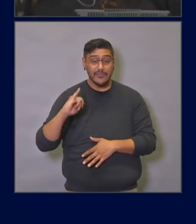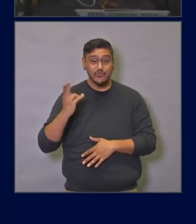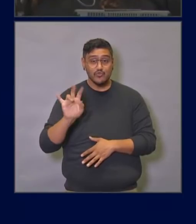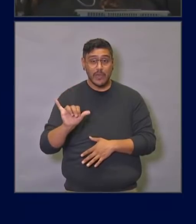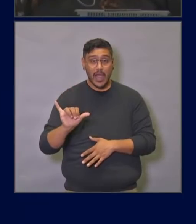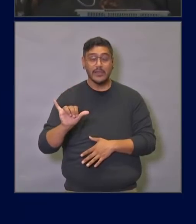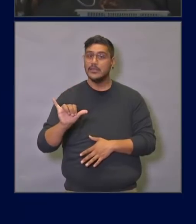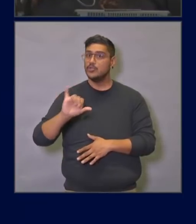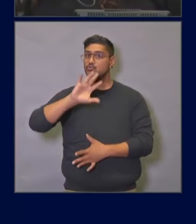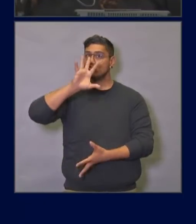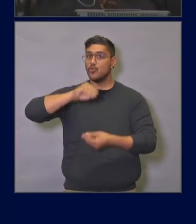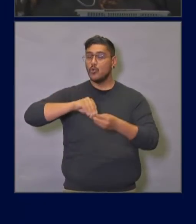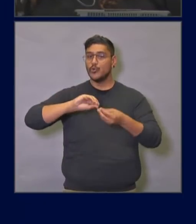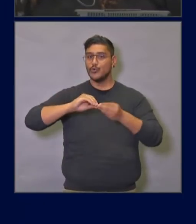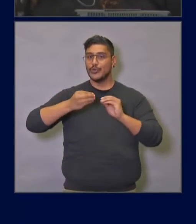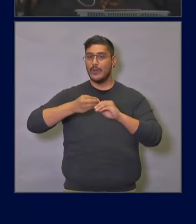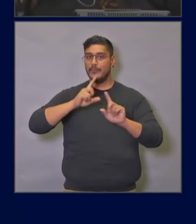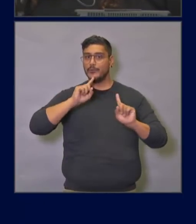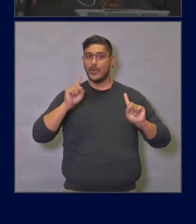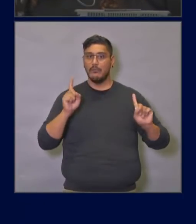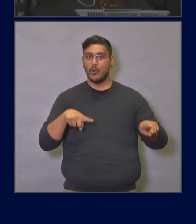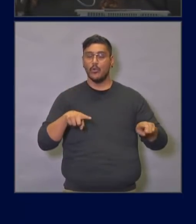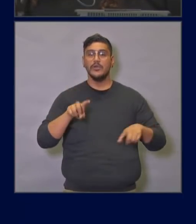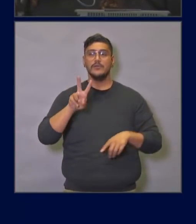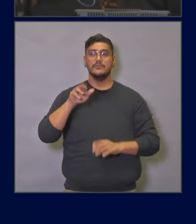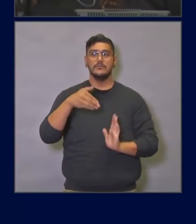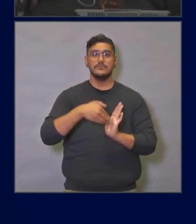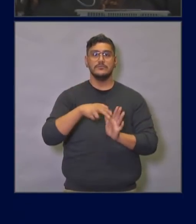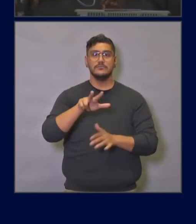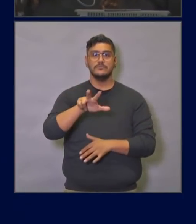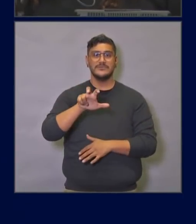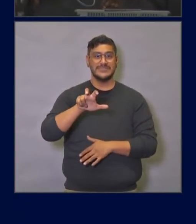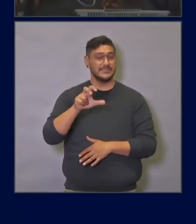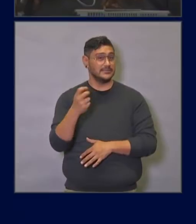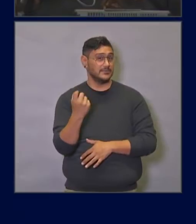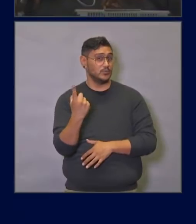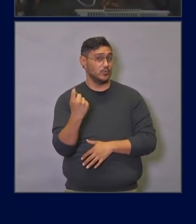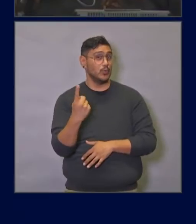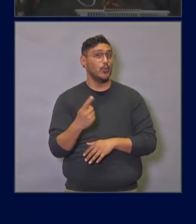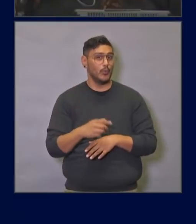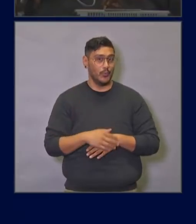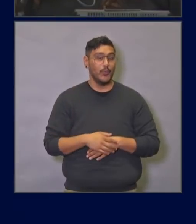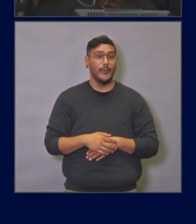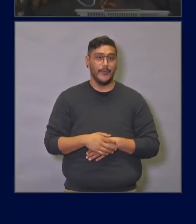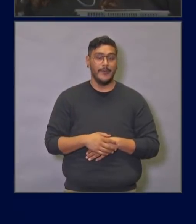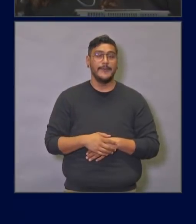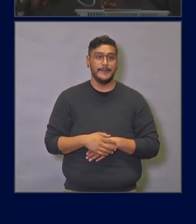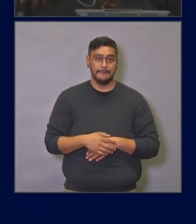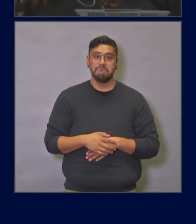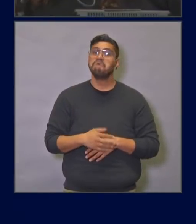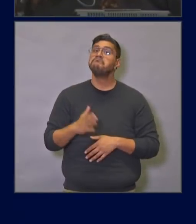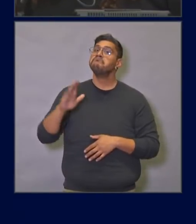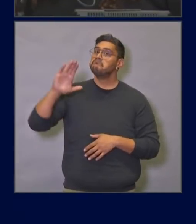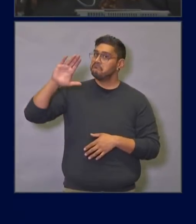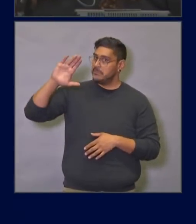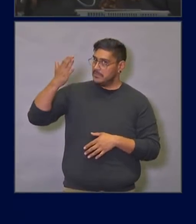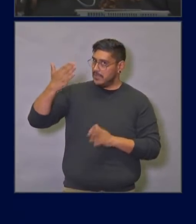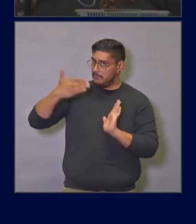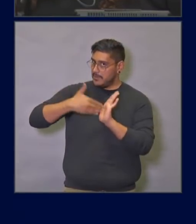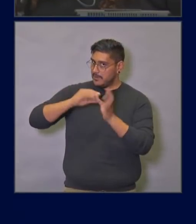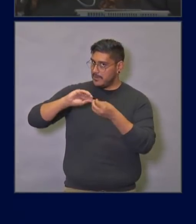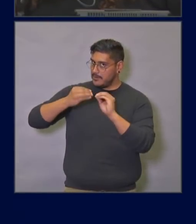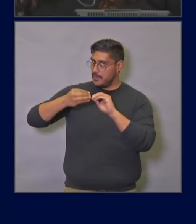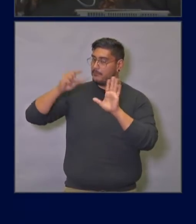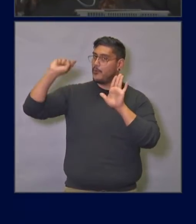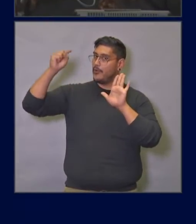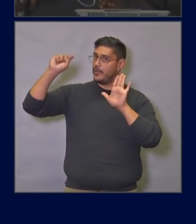el número total de casos reportados es 2,301. Ahora parece que estamos bajando, lo que podría ser